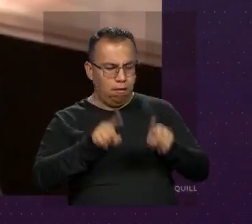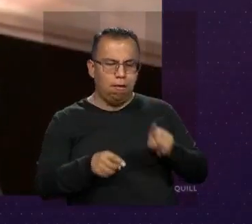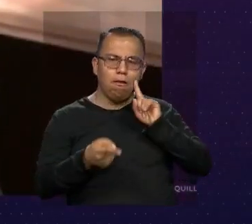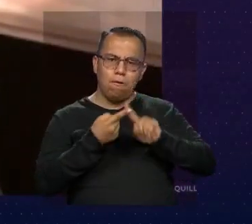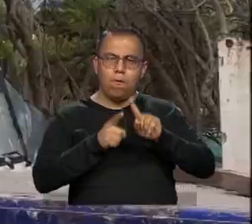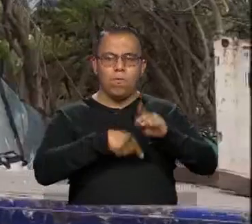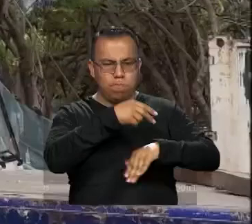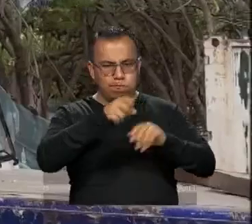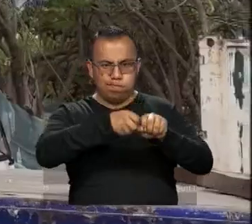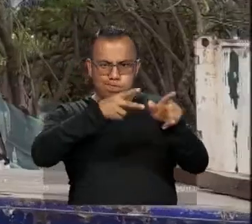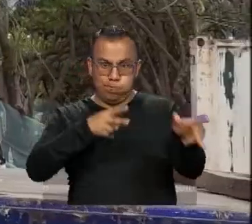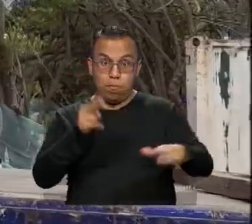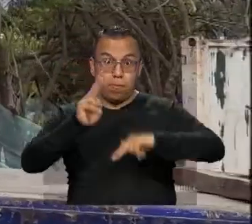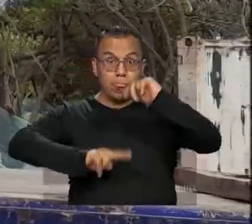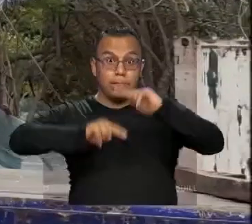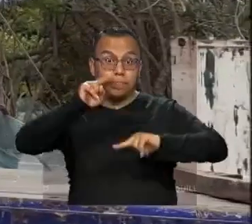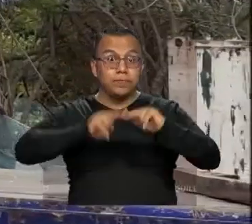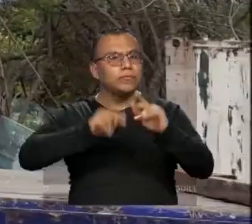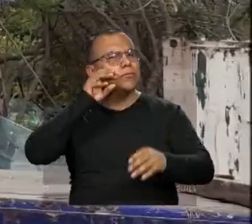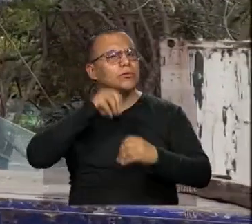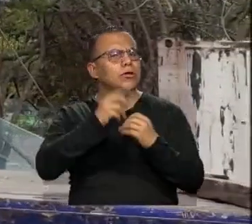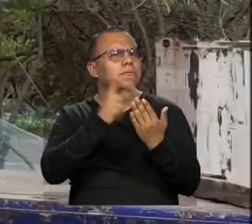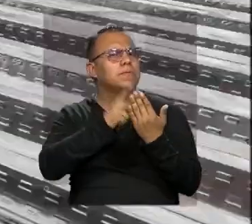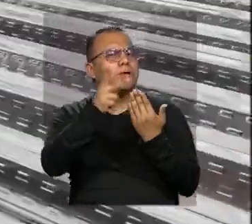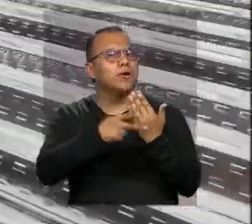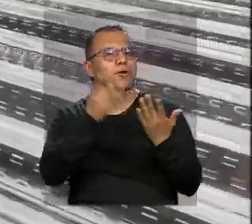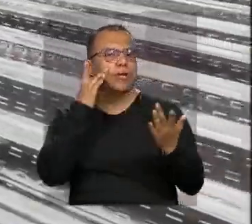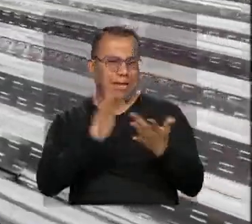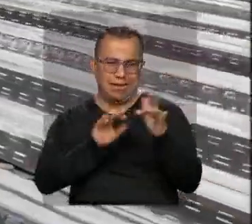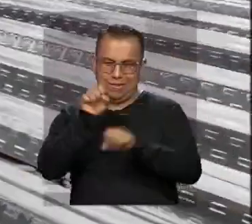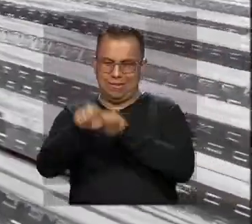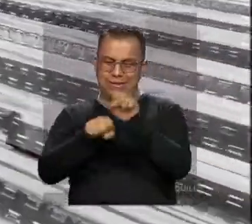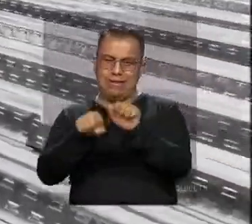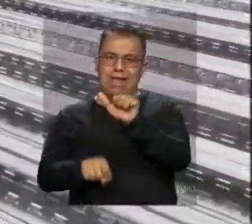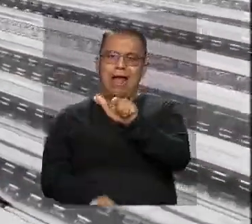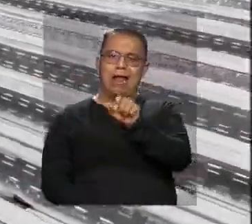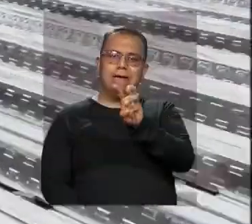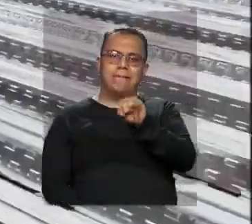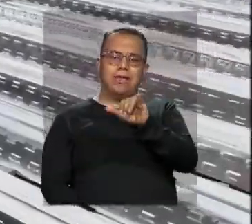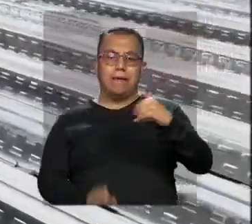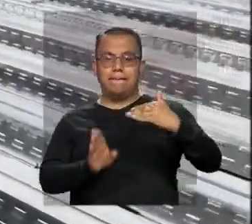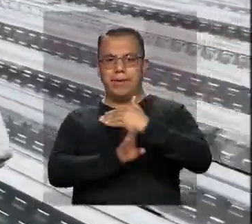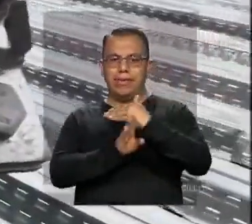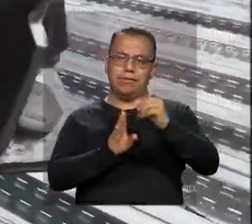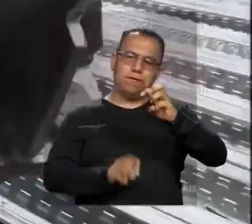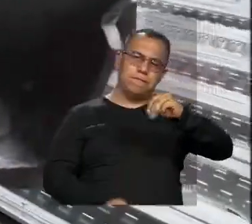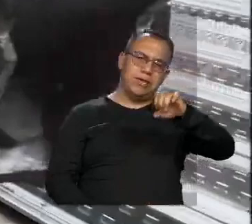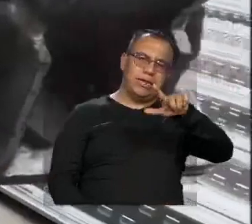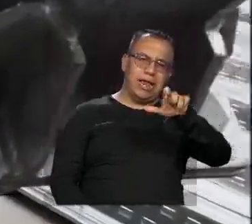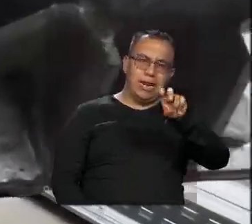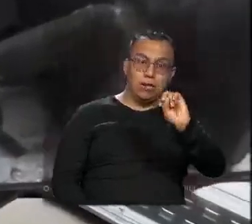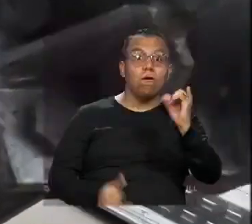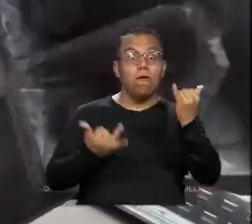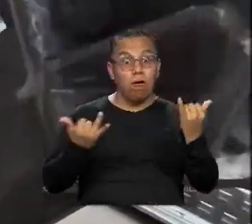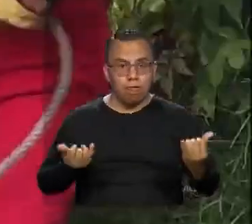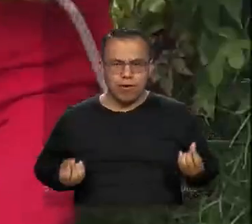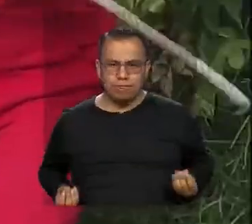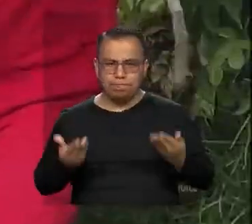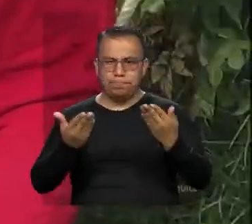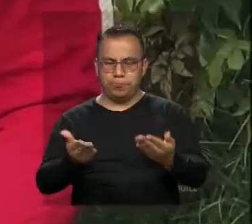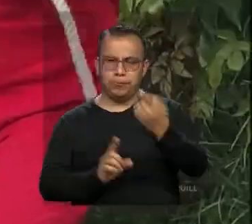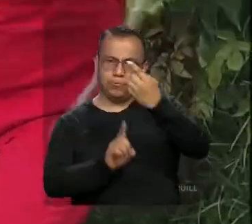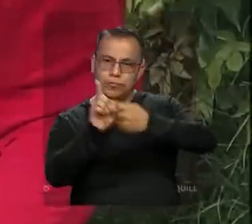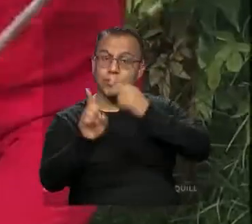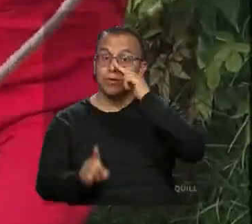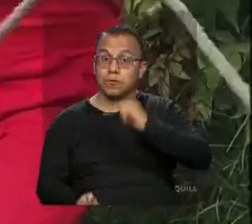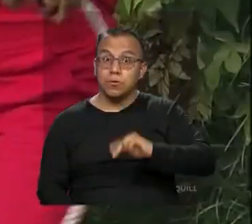esa conexión. Las obras hacen parte del proyecto de la Ciclo Alameda Medio Milenio, una obra de valorización que espera ser entregada entre